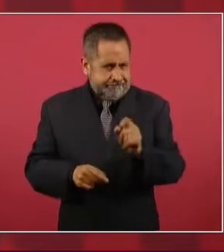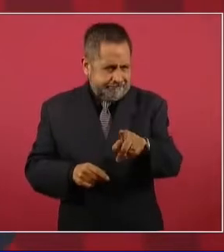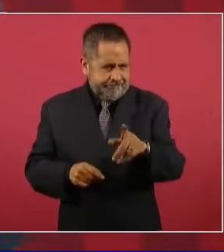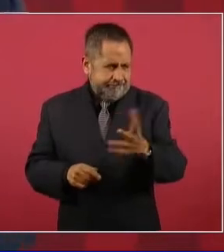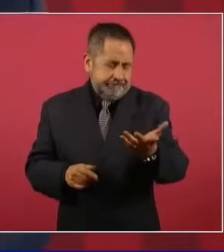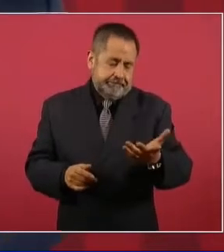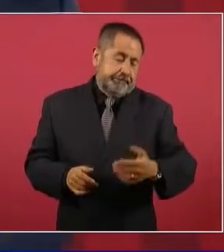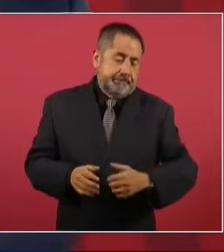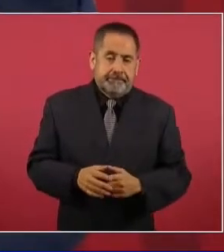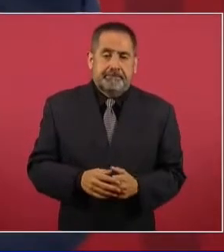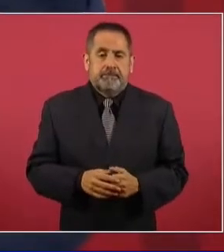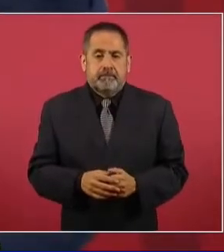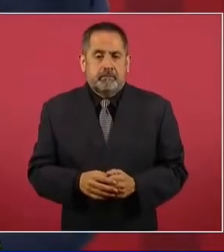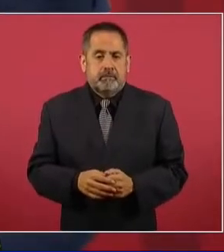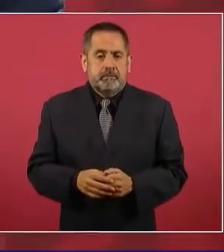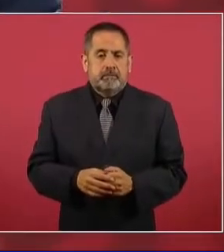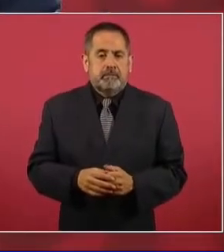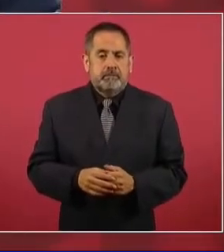Y